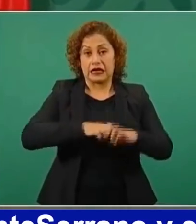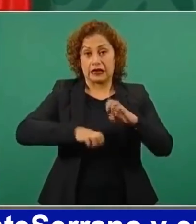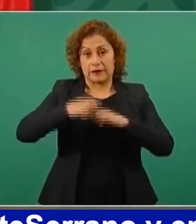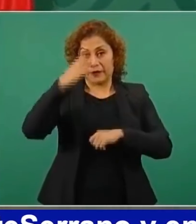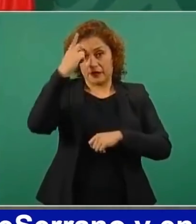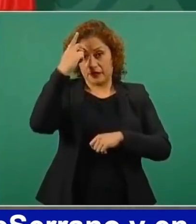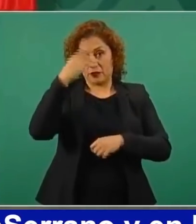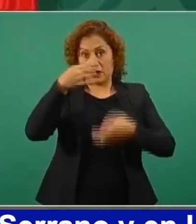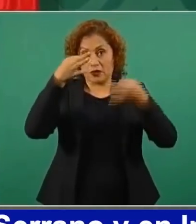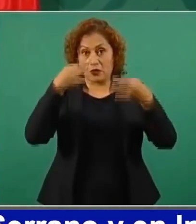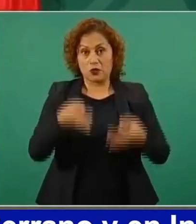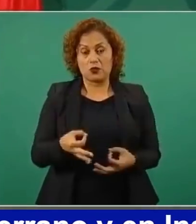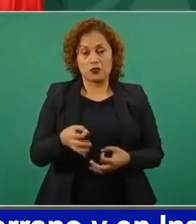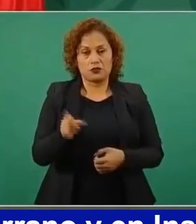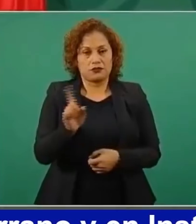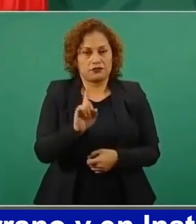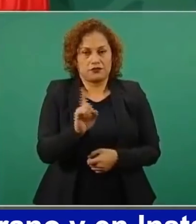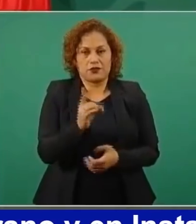influencia